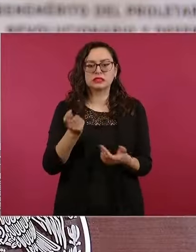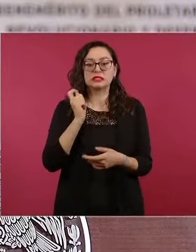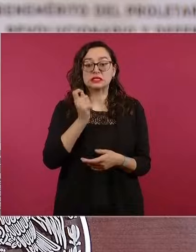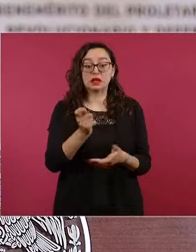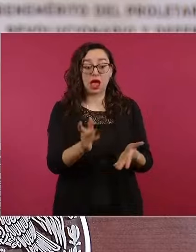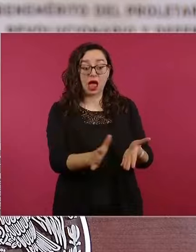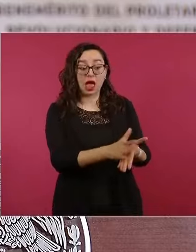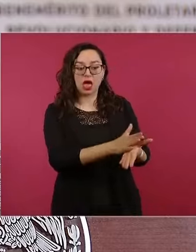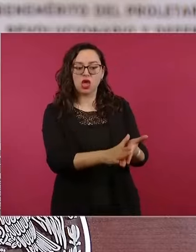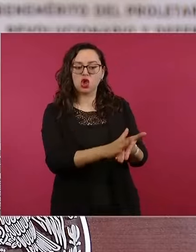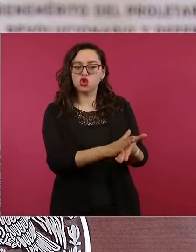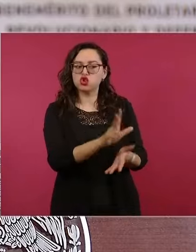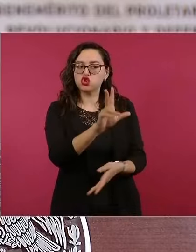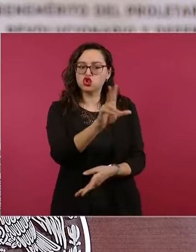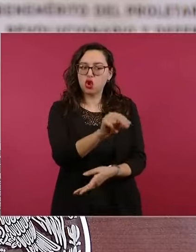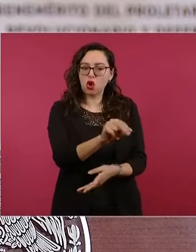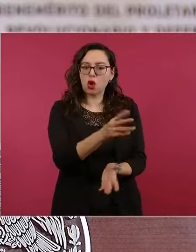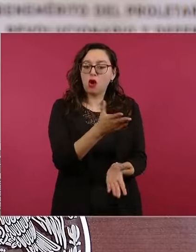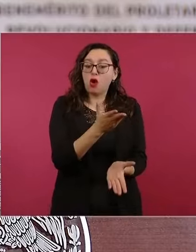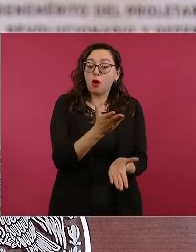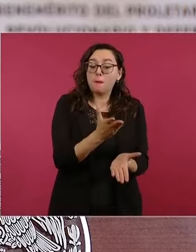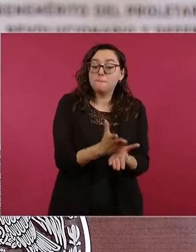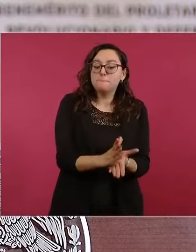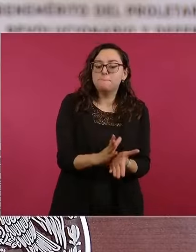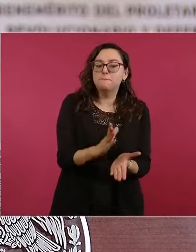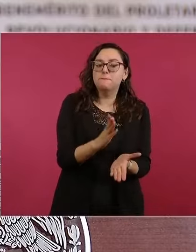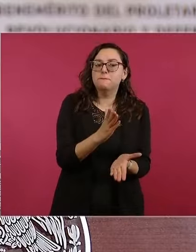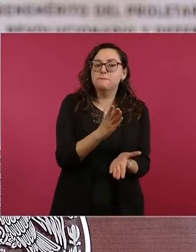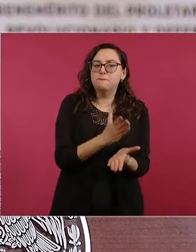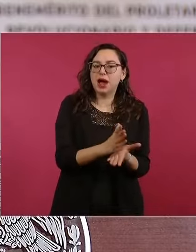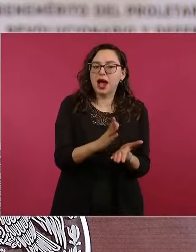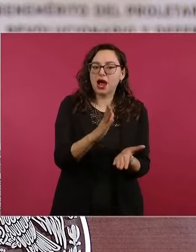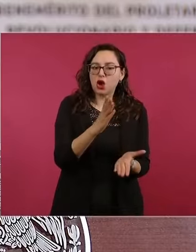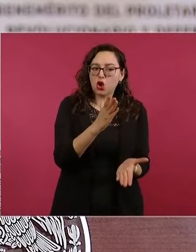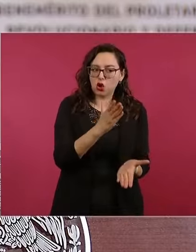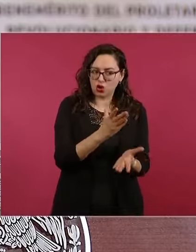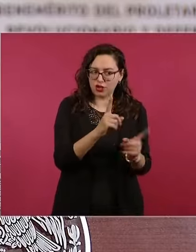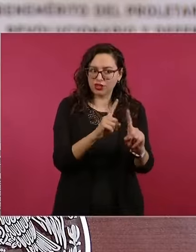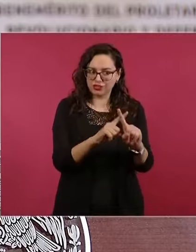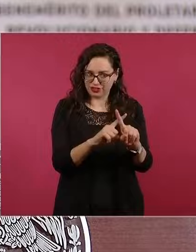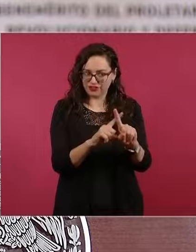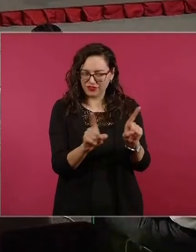no de condonación o cancelación de estos.